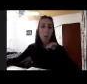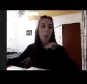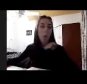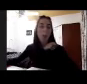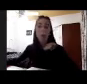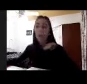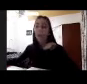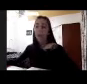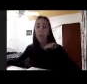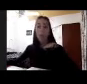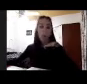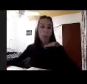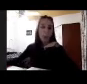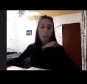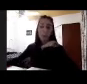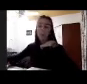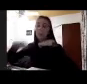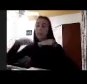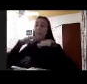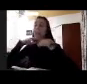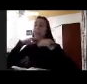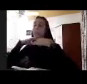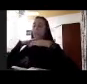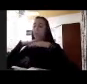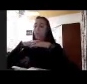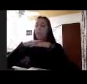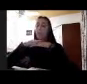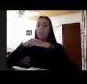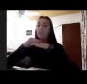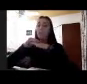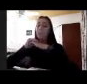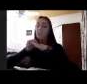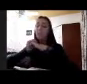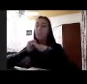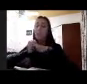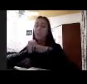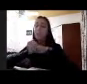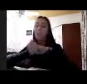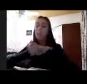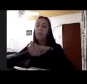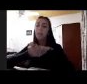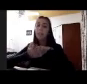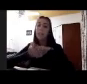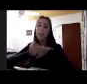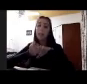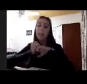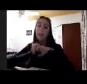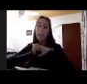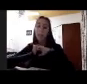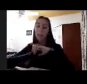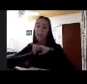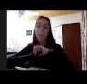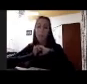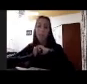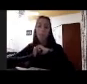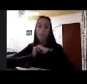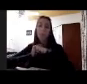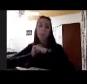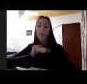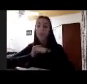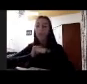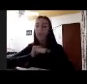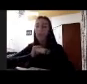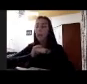me encuentro, cómo la ubico. eh, entonces también el tema este era del asoleamiento, que a mí siempre me